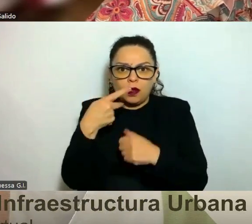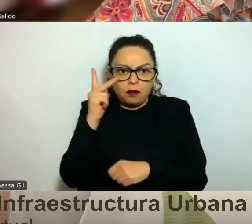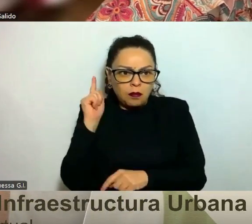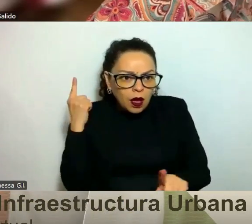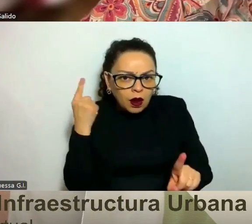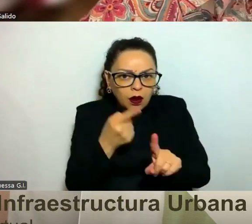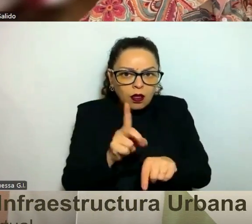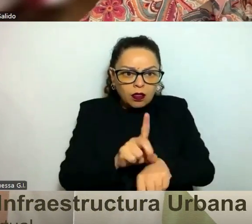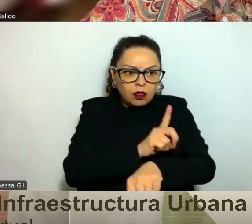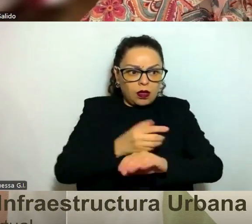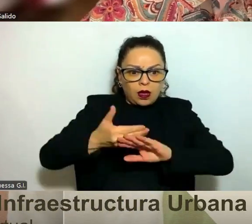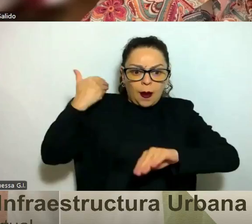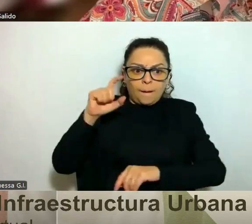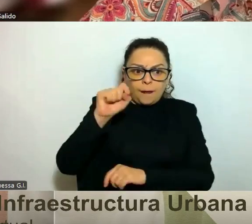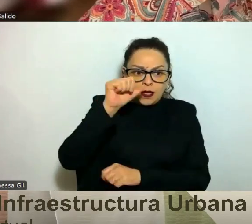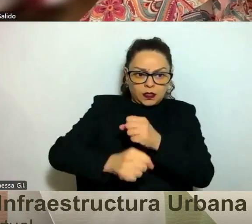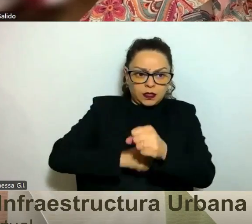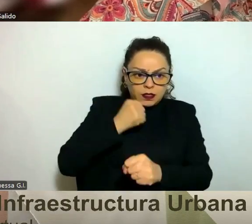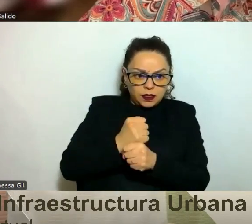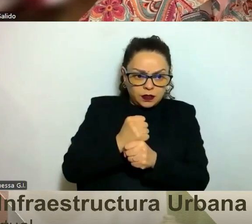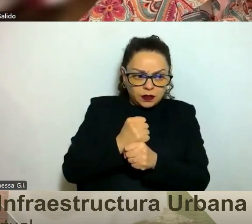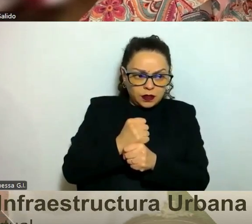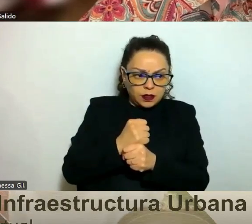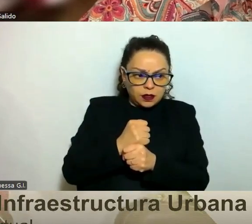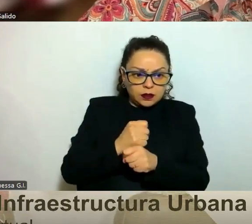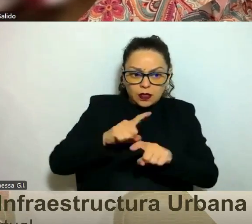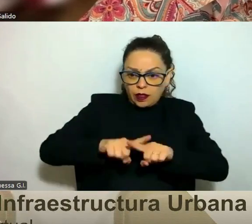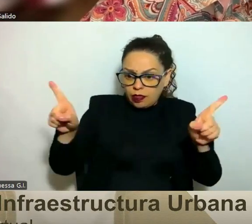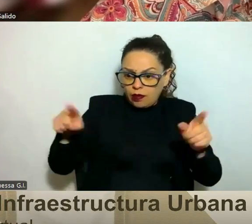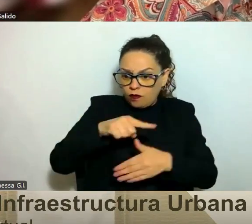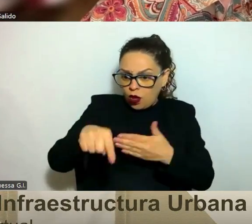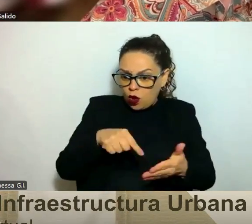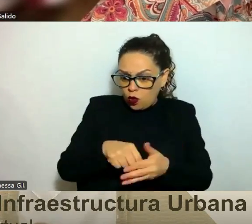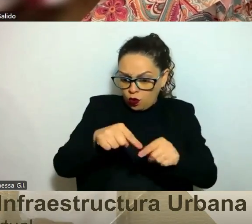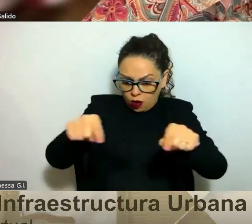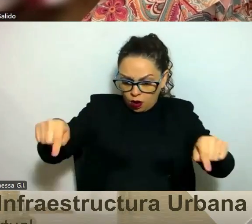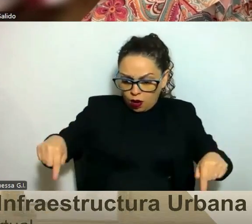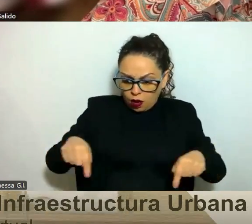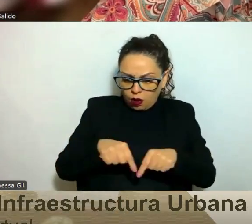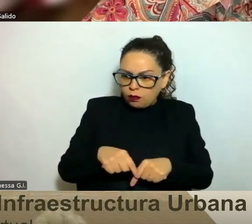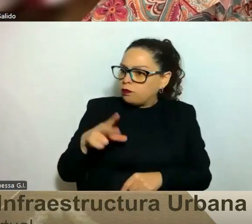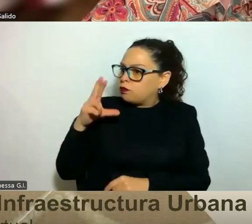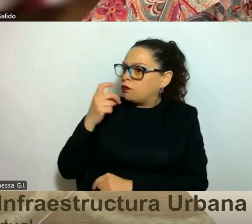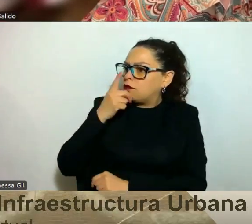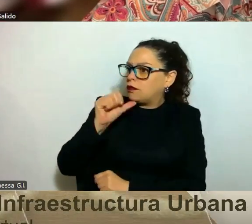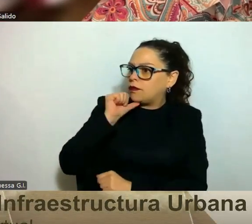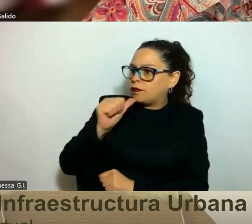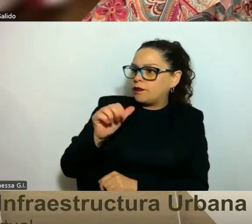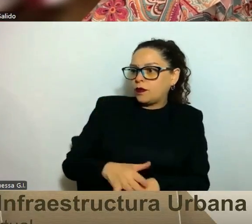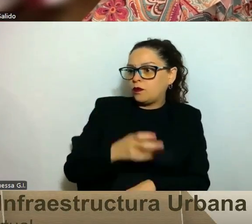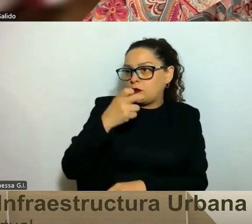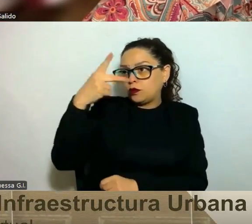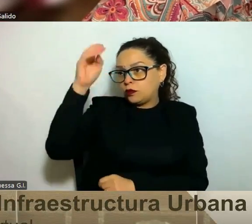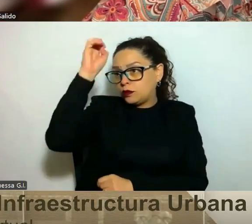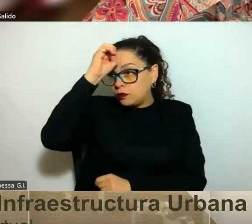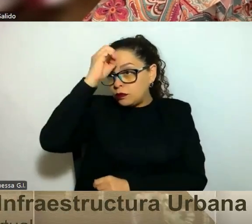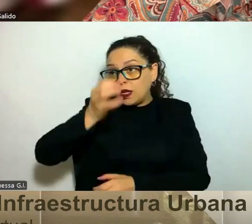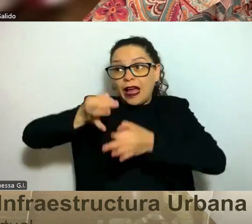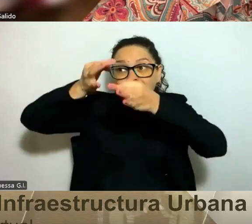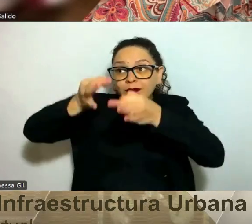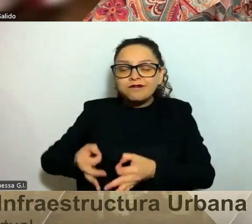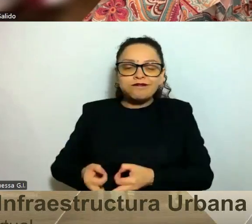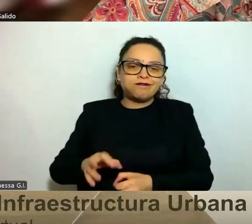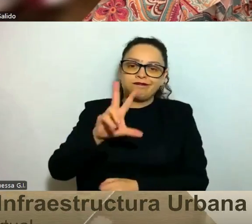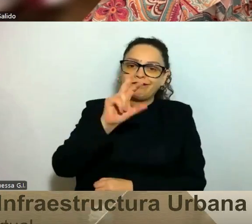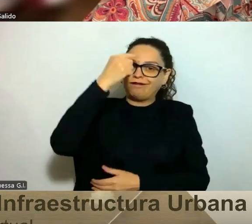desde hace 26 años un predio en condiciones diferentes, por lo que consideramos que esa opinión fue imprecisa y por eso nos estamos soportando en